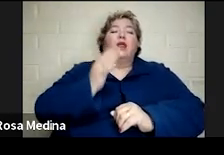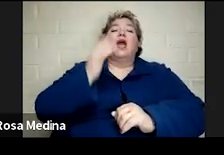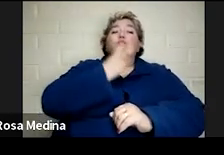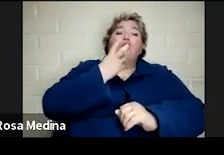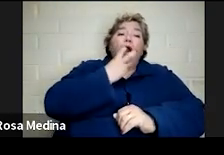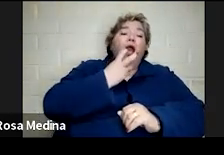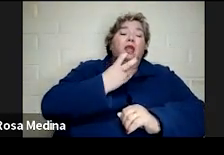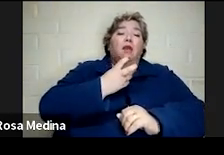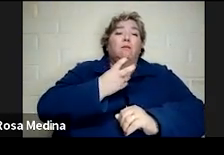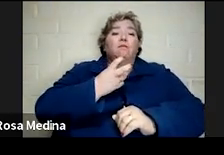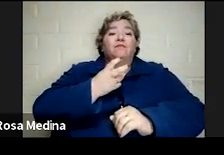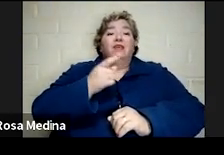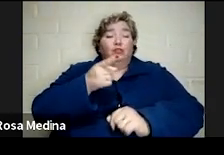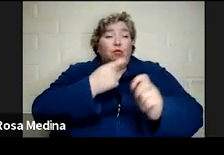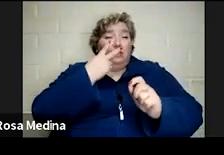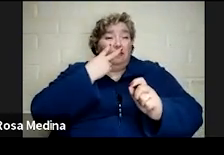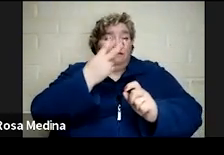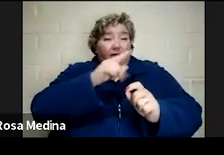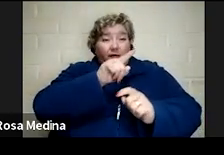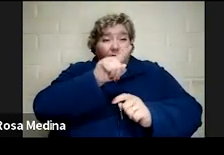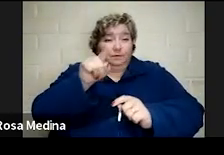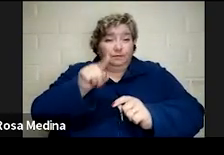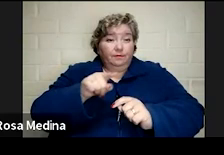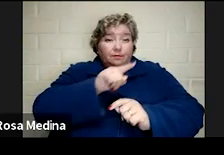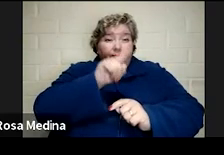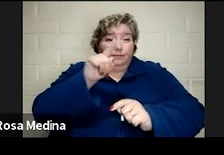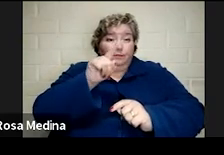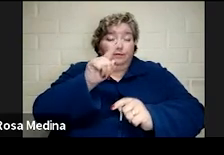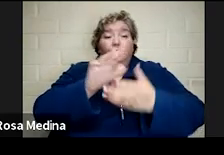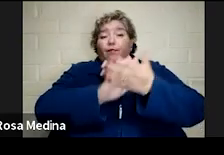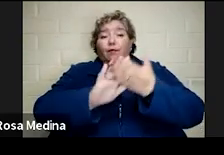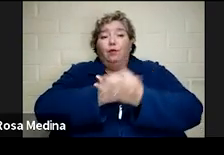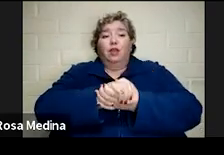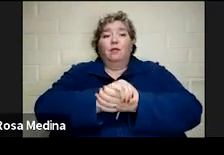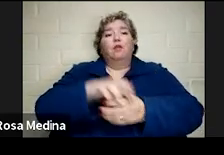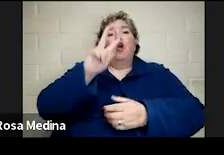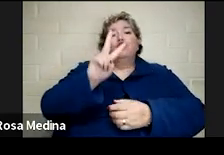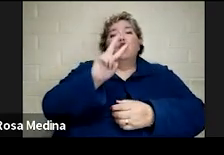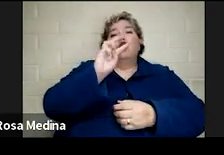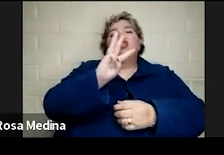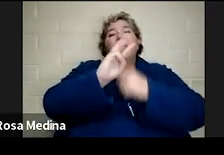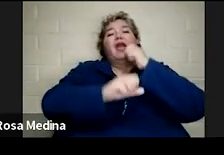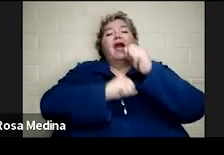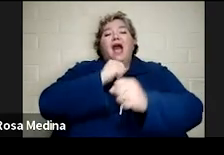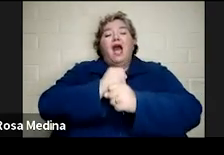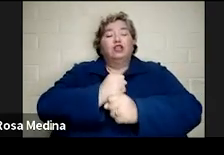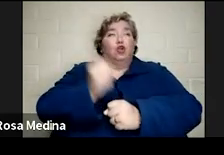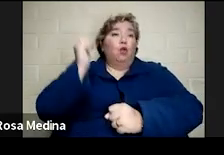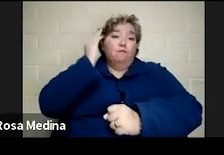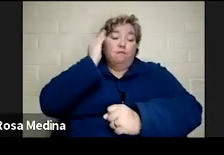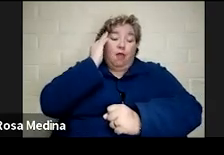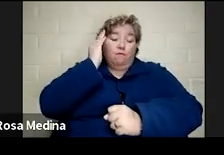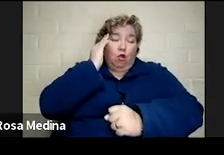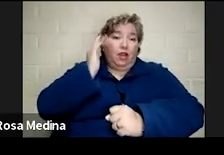Y si se fijan acá, por ejemplo, a los 2-3 años la memoria, recién a esa edad empezamos